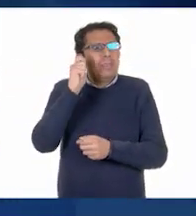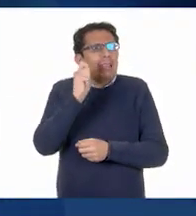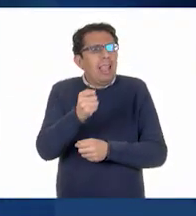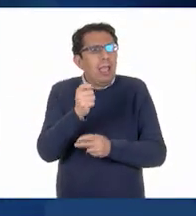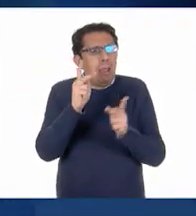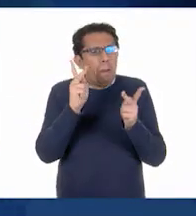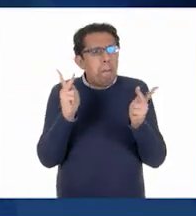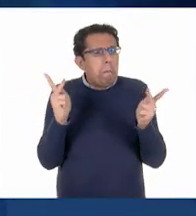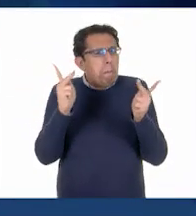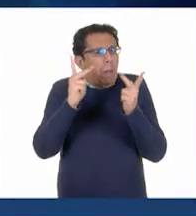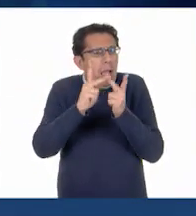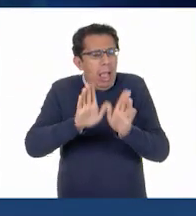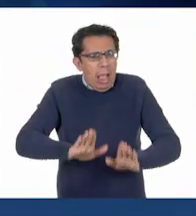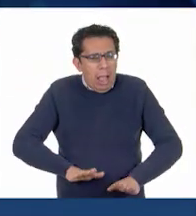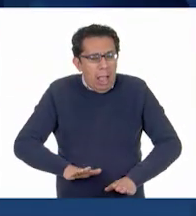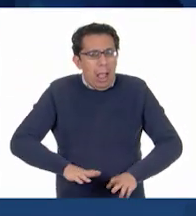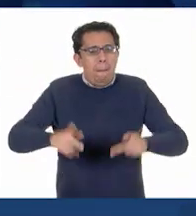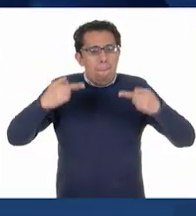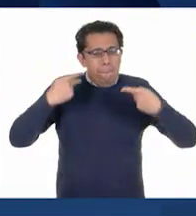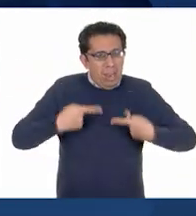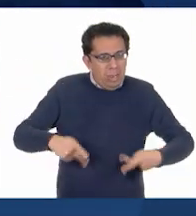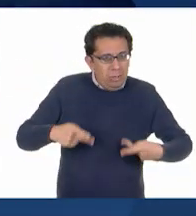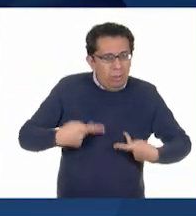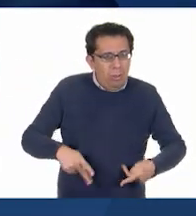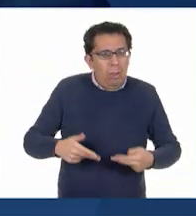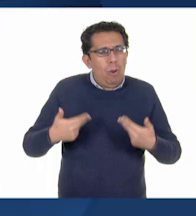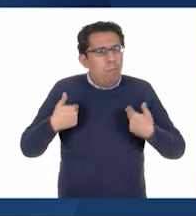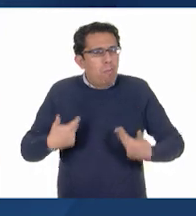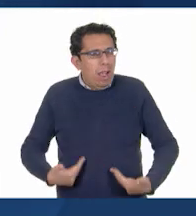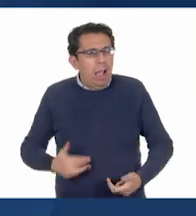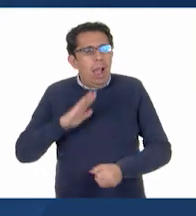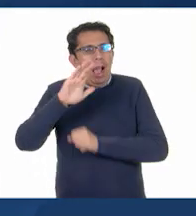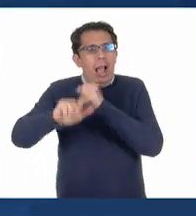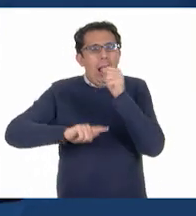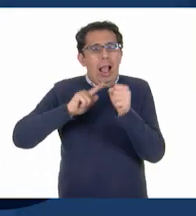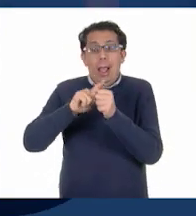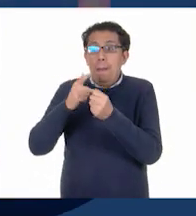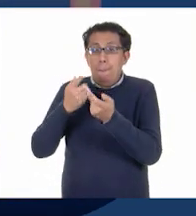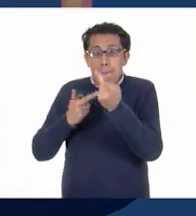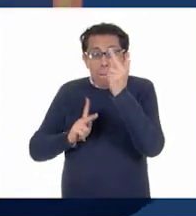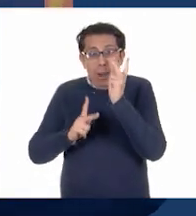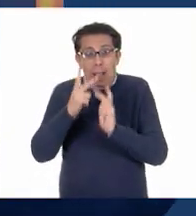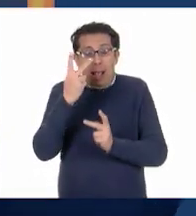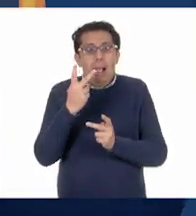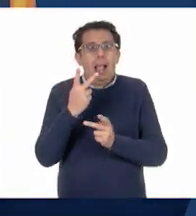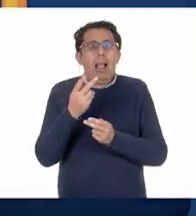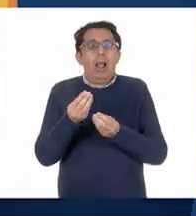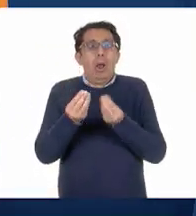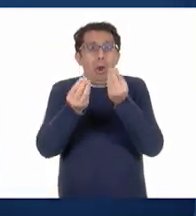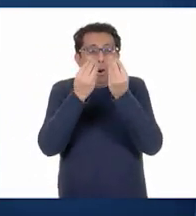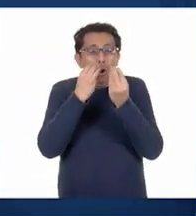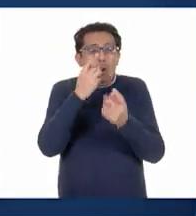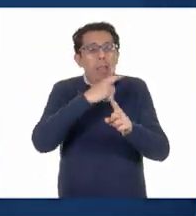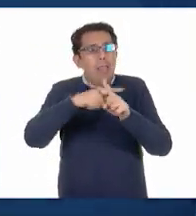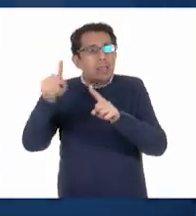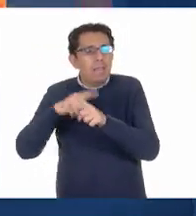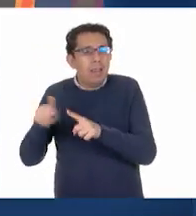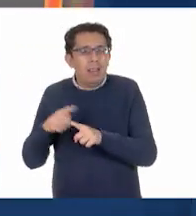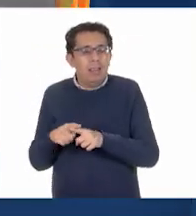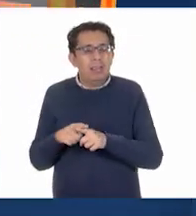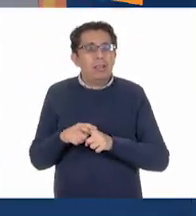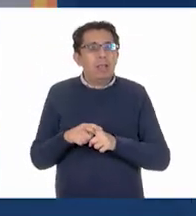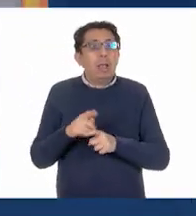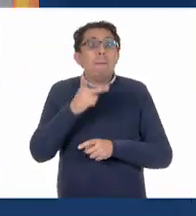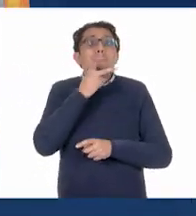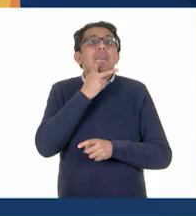en común los las seres personas, humanos, los animales, las plantas, los alimentos que consumimos,